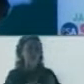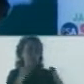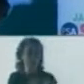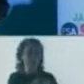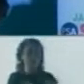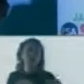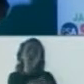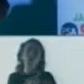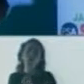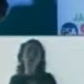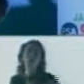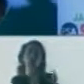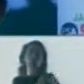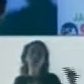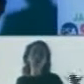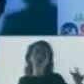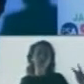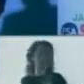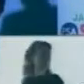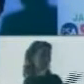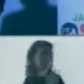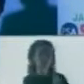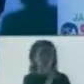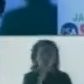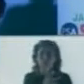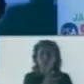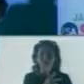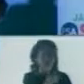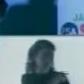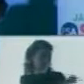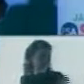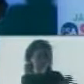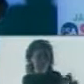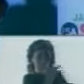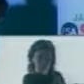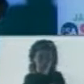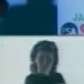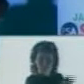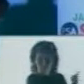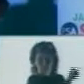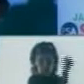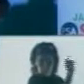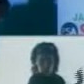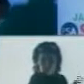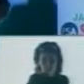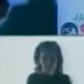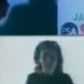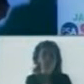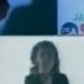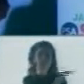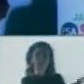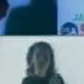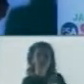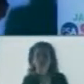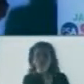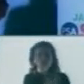del partido de Sevilla, porque por otra parte también están en campaña, en su pueblo. Solo mi